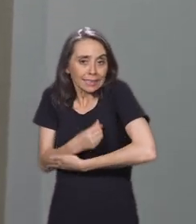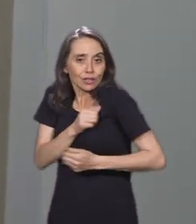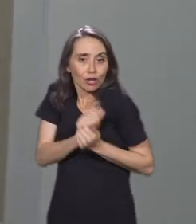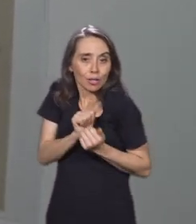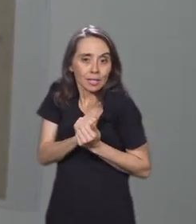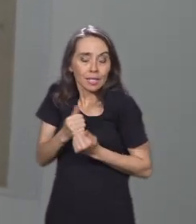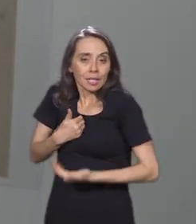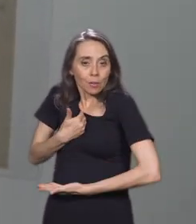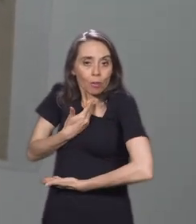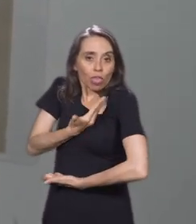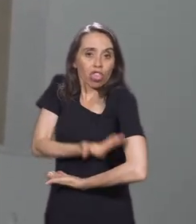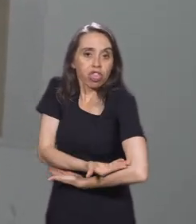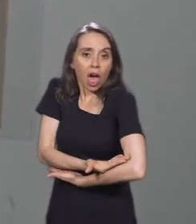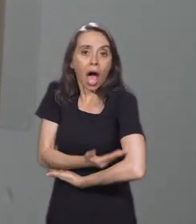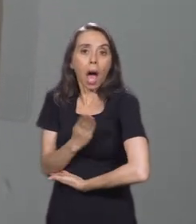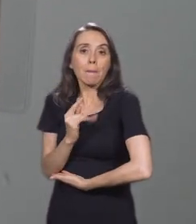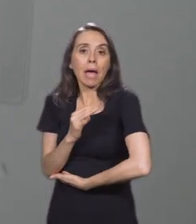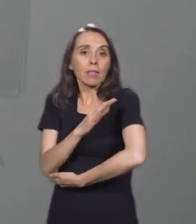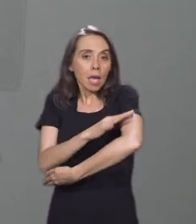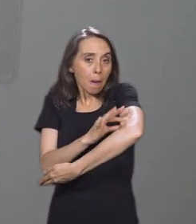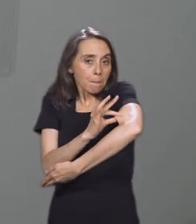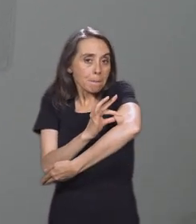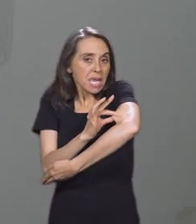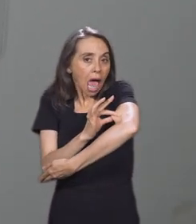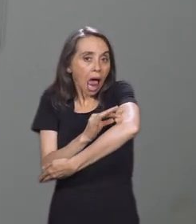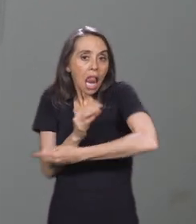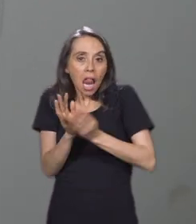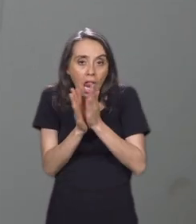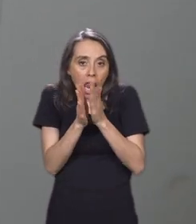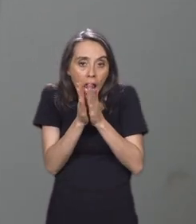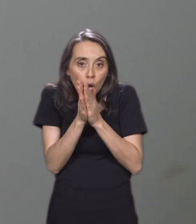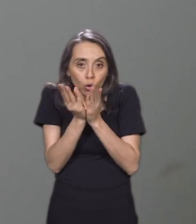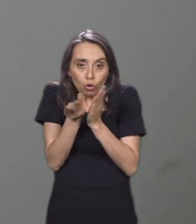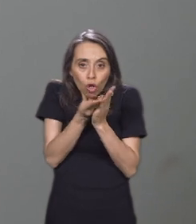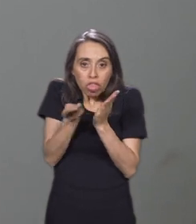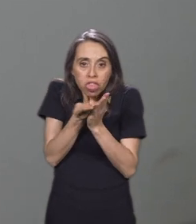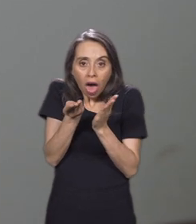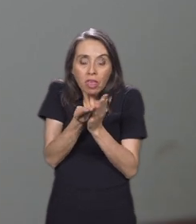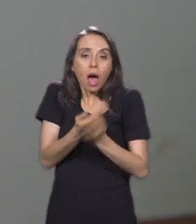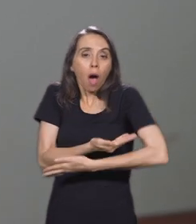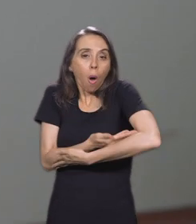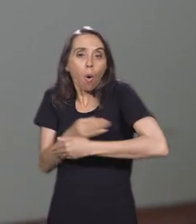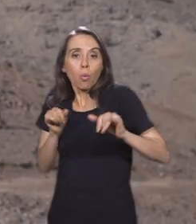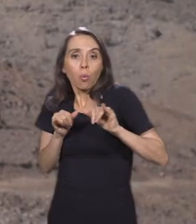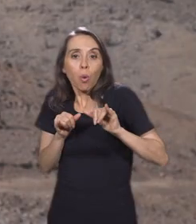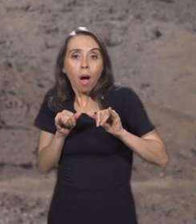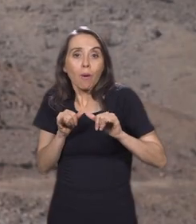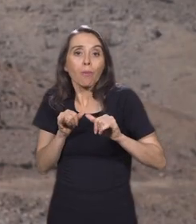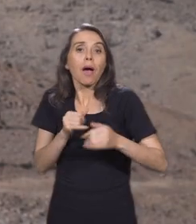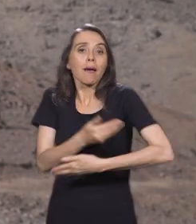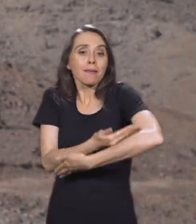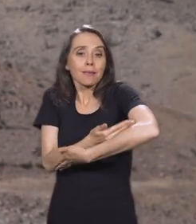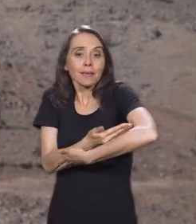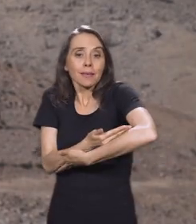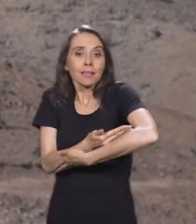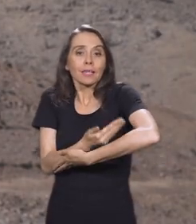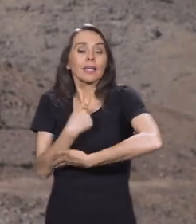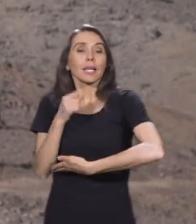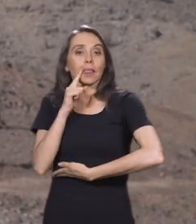más posible, porque también transferimos nuestras bacterias de la piel. Entonces ya el bebé